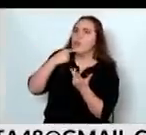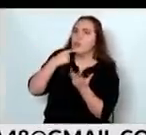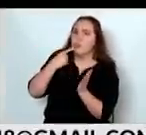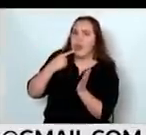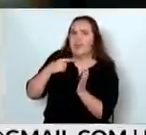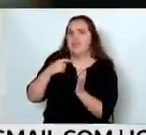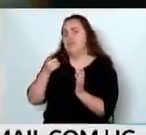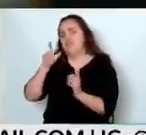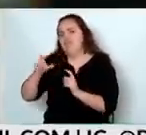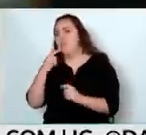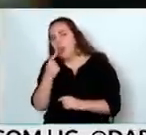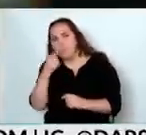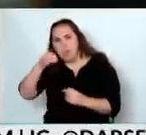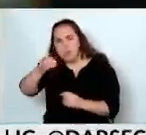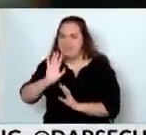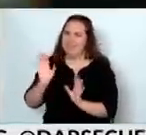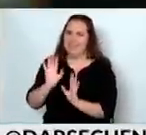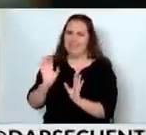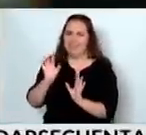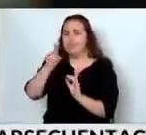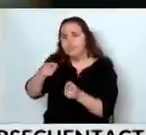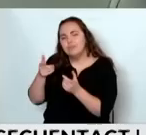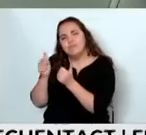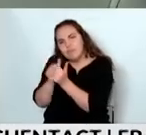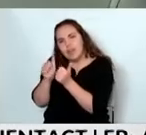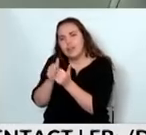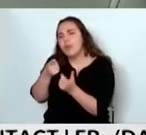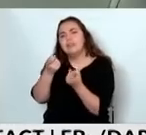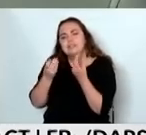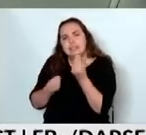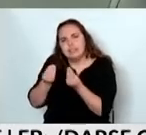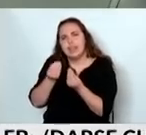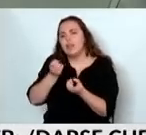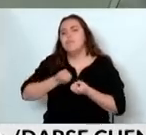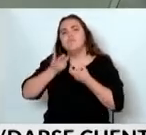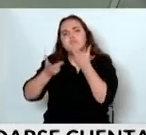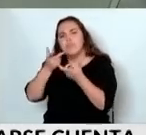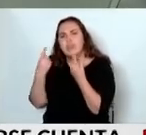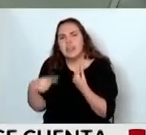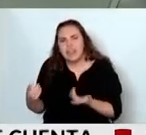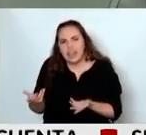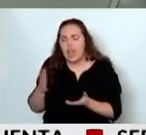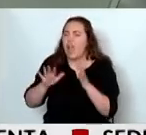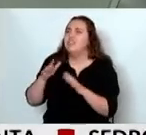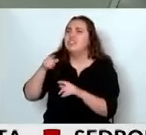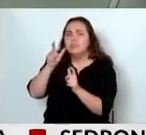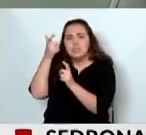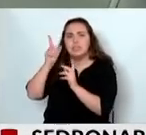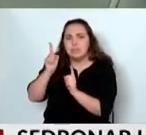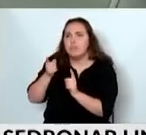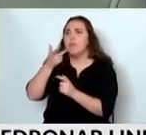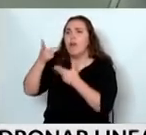dolorosas. Y acompañando en lo que la persona necesite, poder escuchar lo que la persona necesite hablar. A veces no querés hablar de lo que pasó, te da